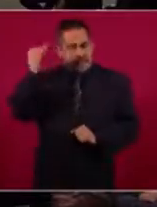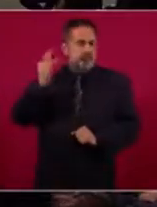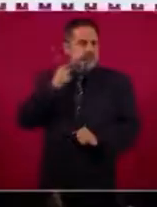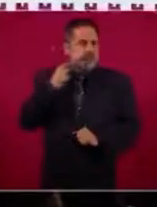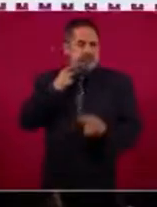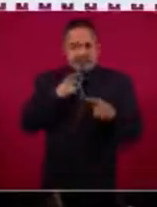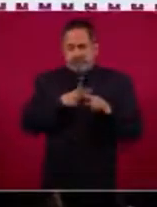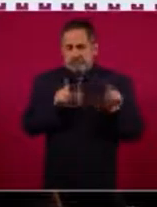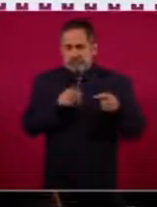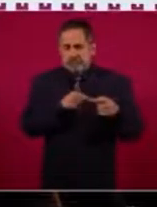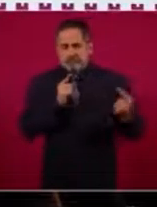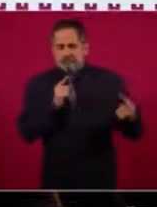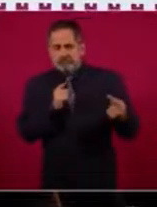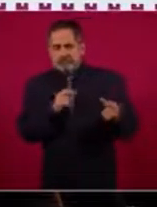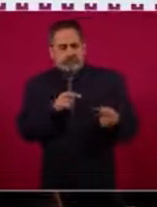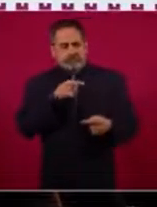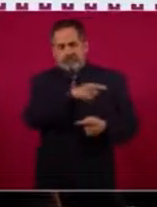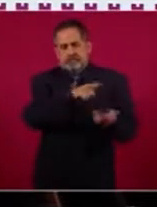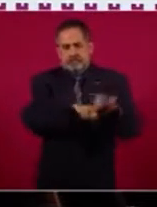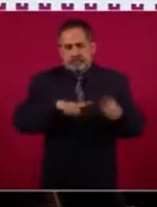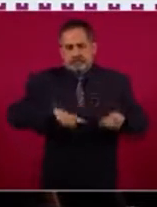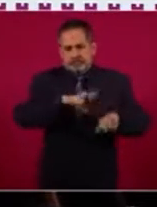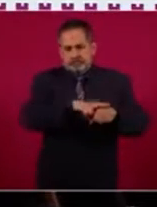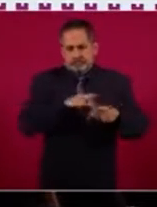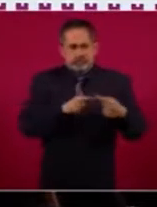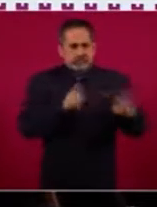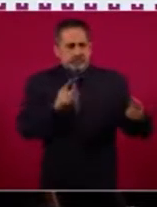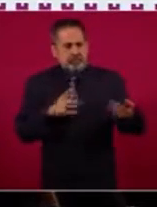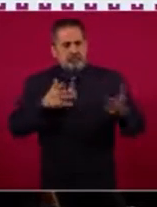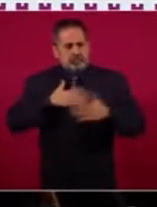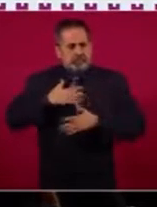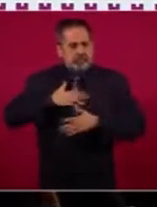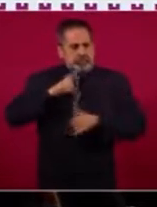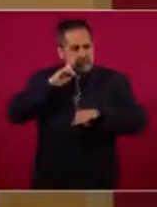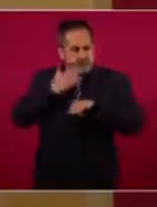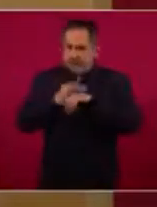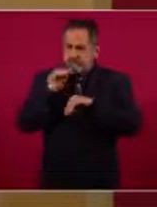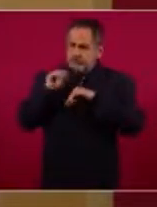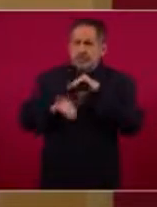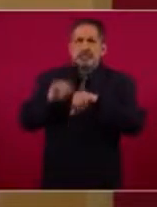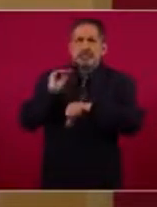con los gobernantes, actuamos con responsabilidad